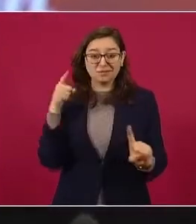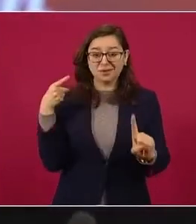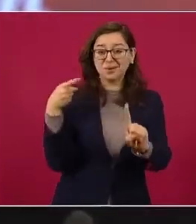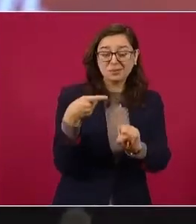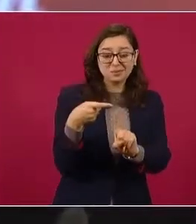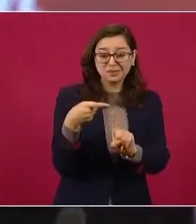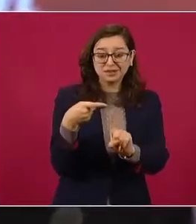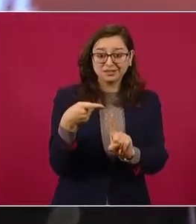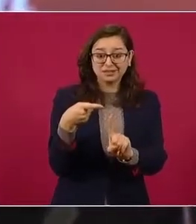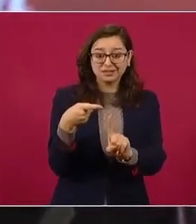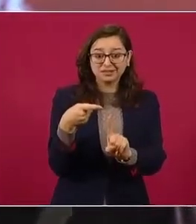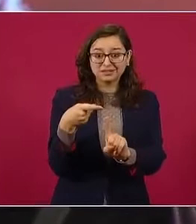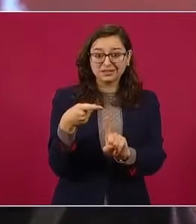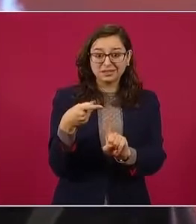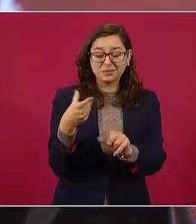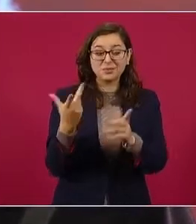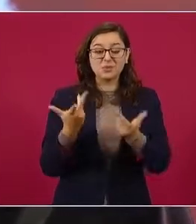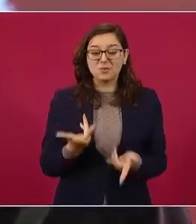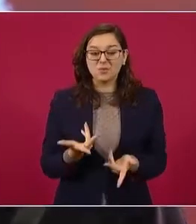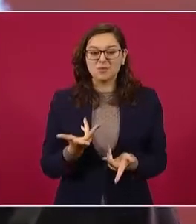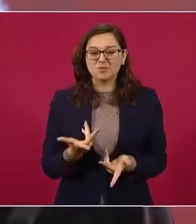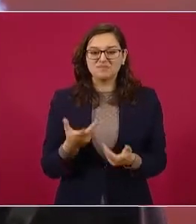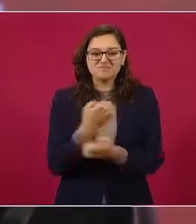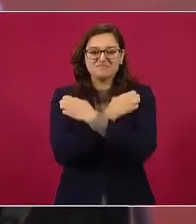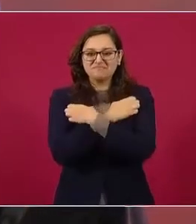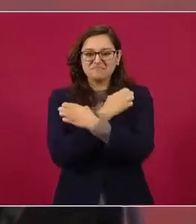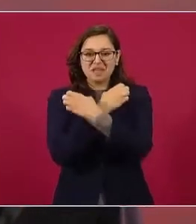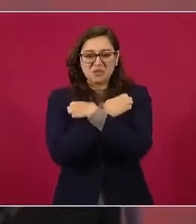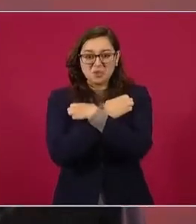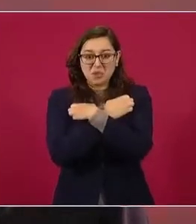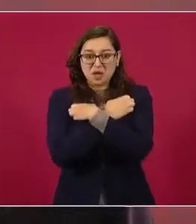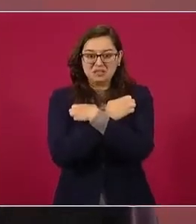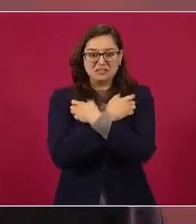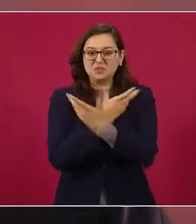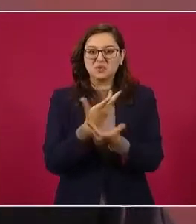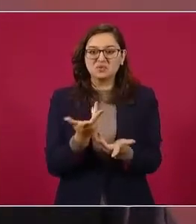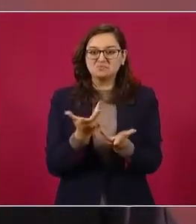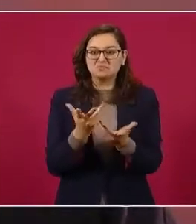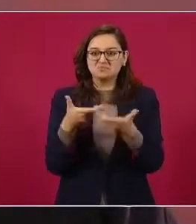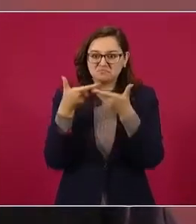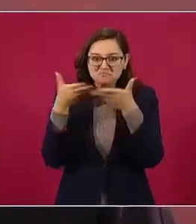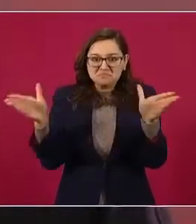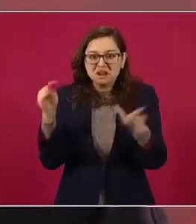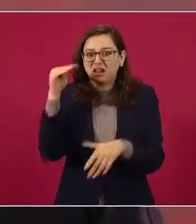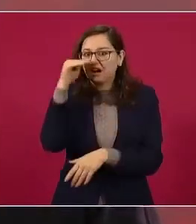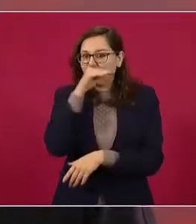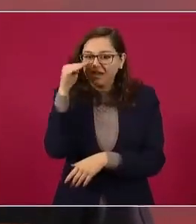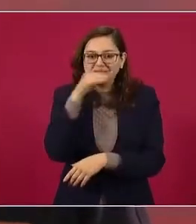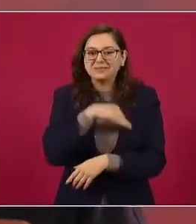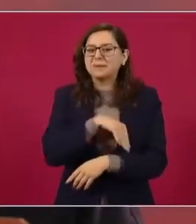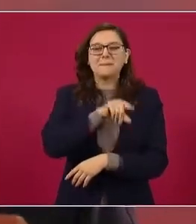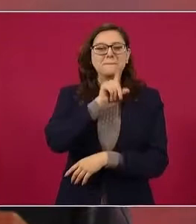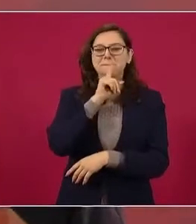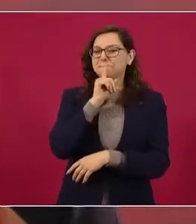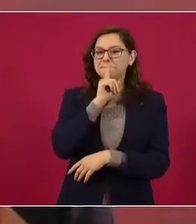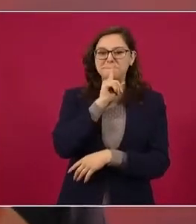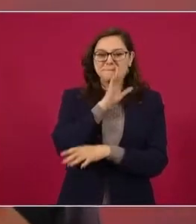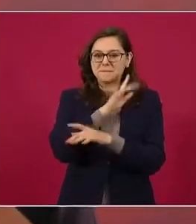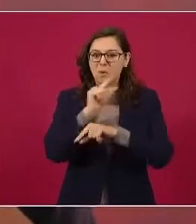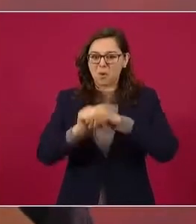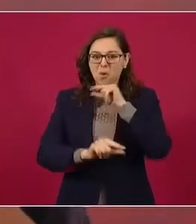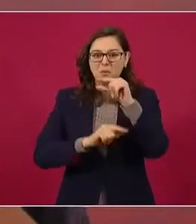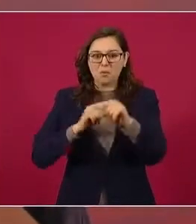convertir la educación en una mercancía para que pudiese estudiar el